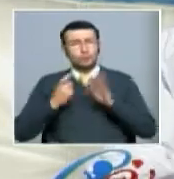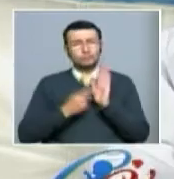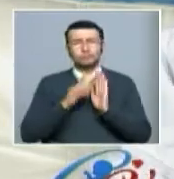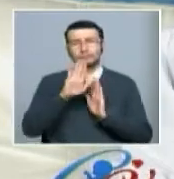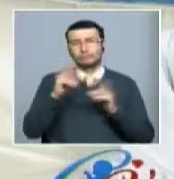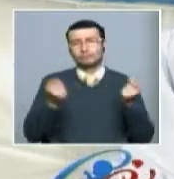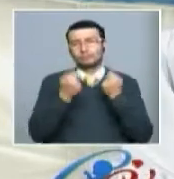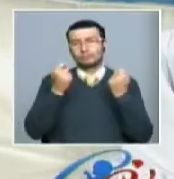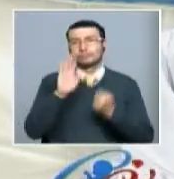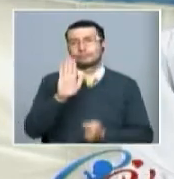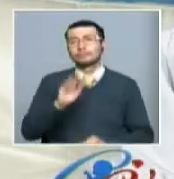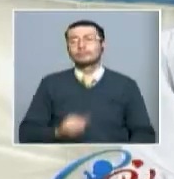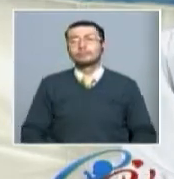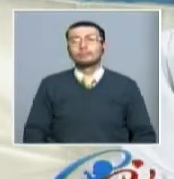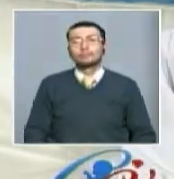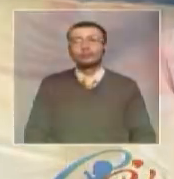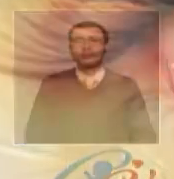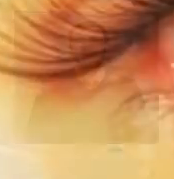Ya regresamos.